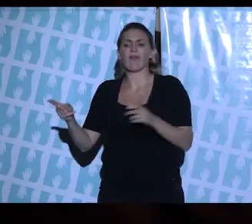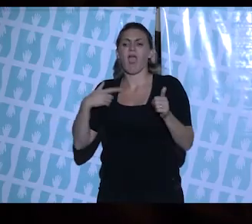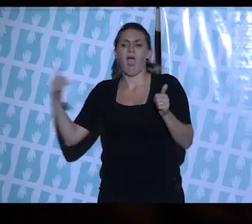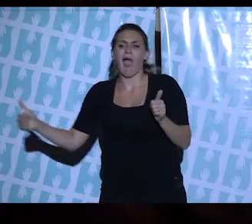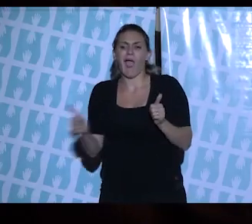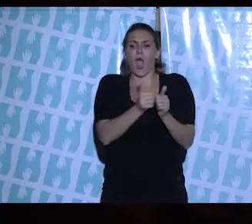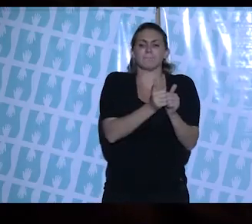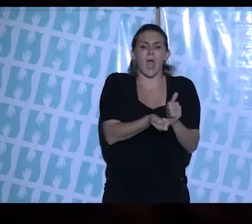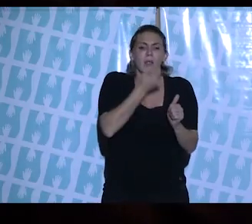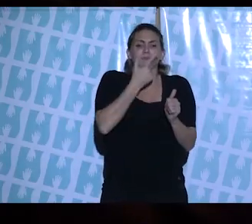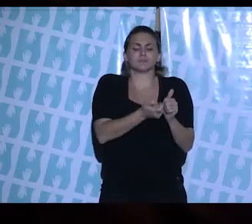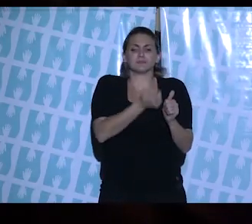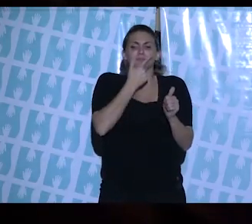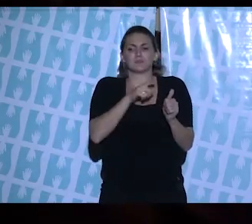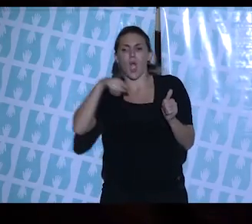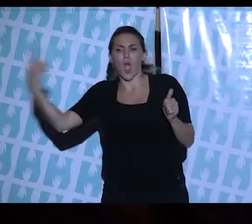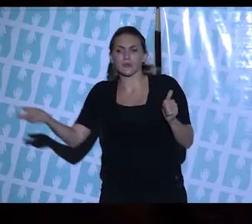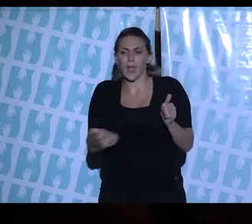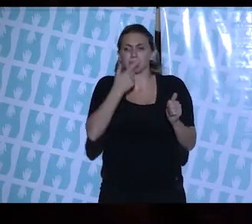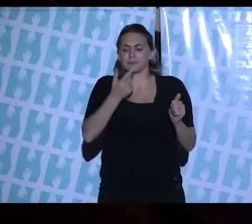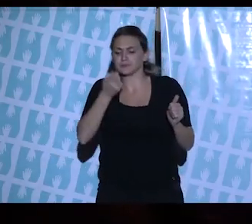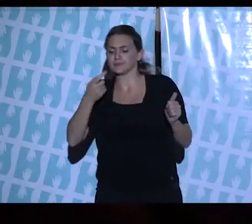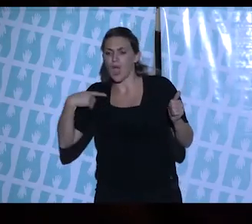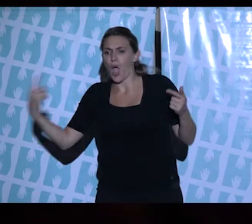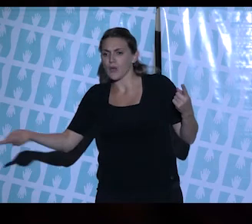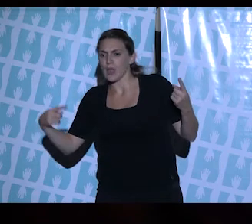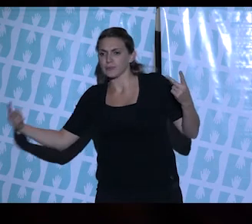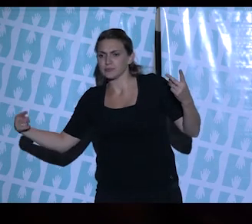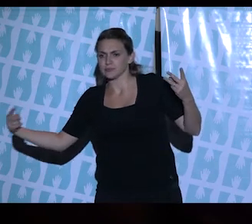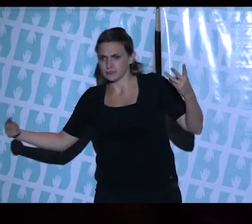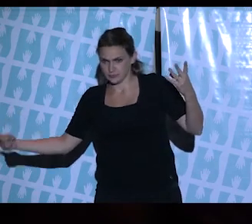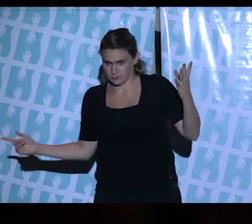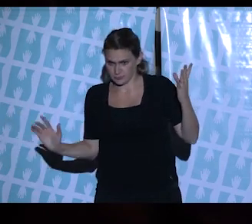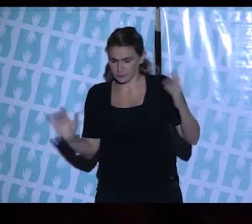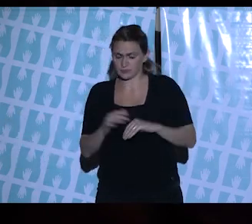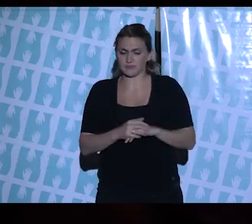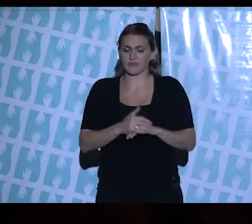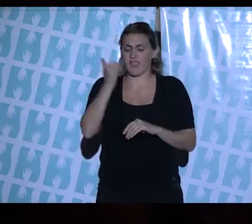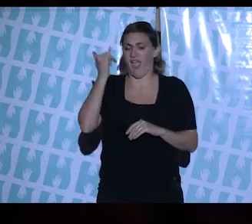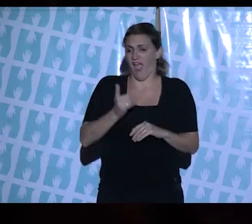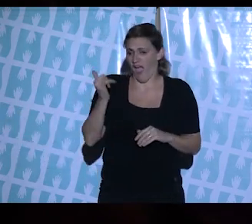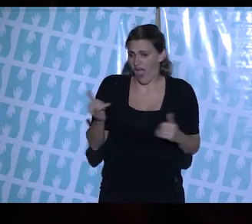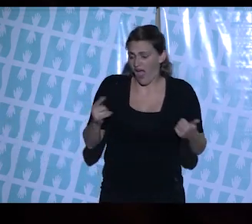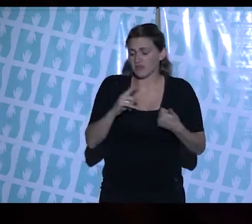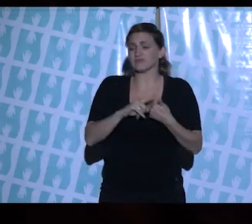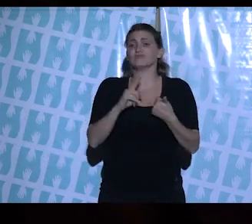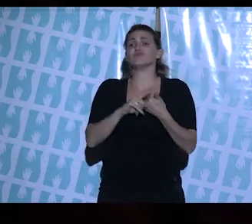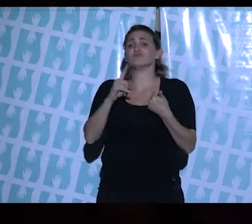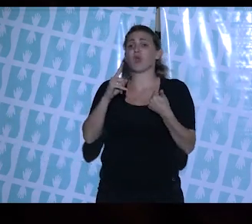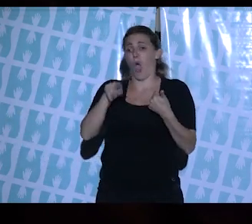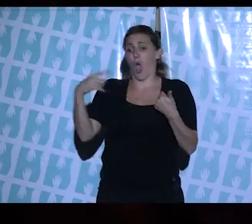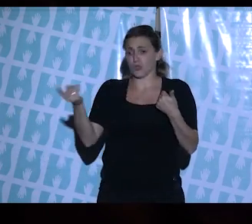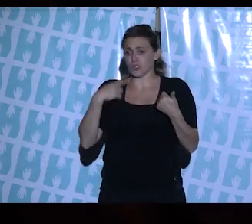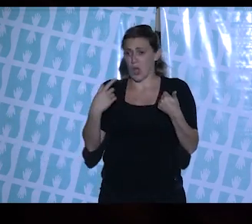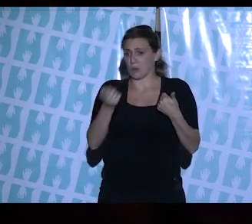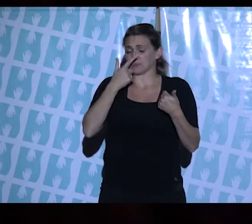¿Qué significa esto? Ya en la actualidad existen drogas complementarias de la levodopa. Tenemos los inhibidores de la MAO, como la